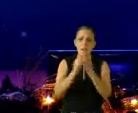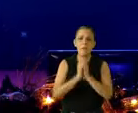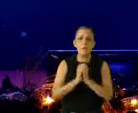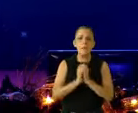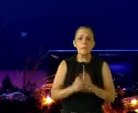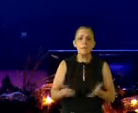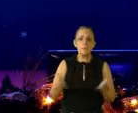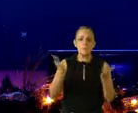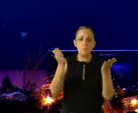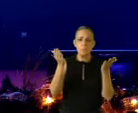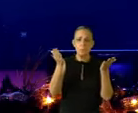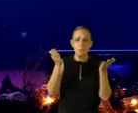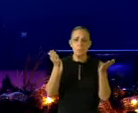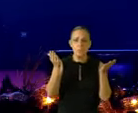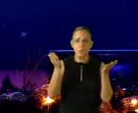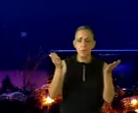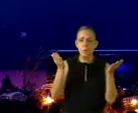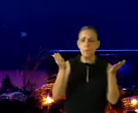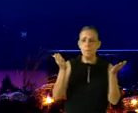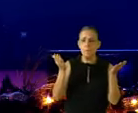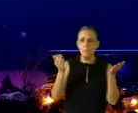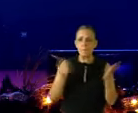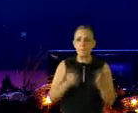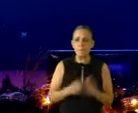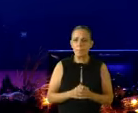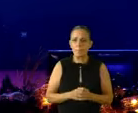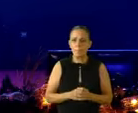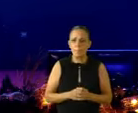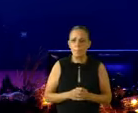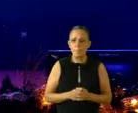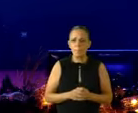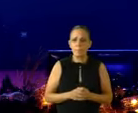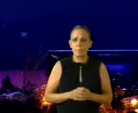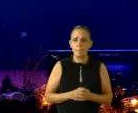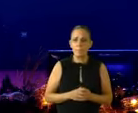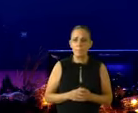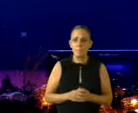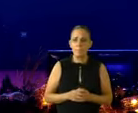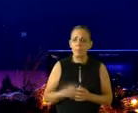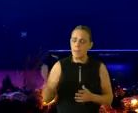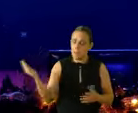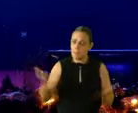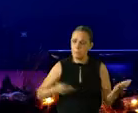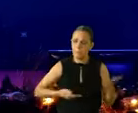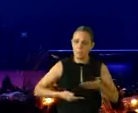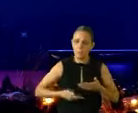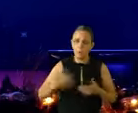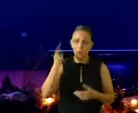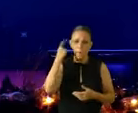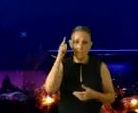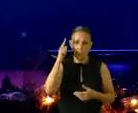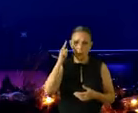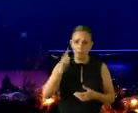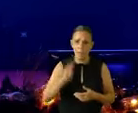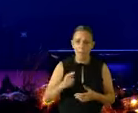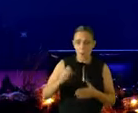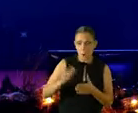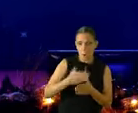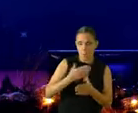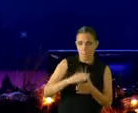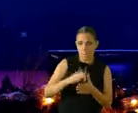El Pastor Javier va a estar con nosotros. Todos los años le invitamos para que comparta. Y el día